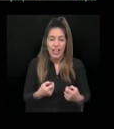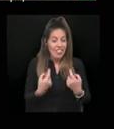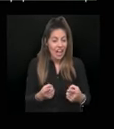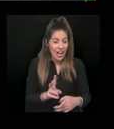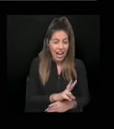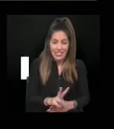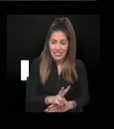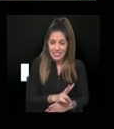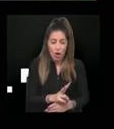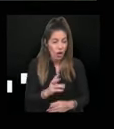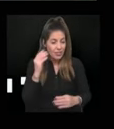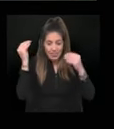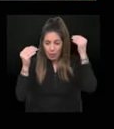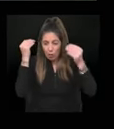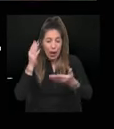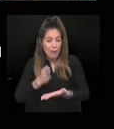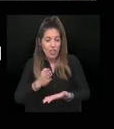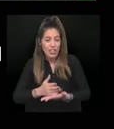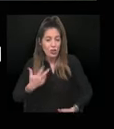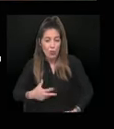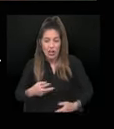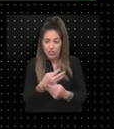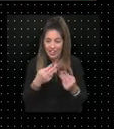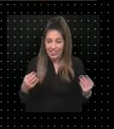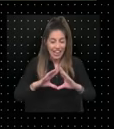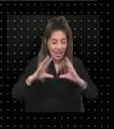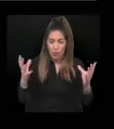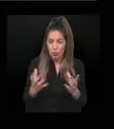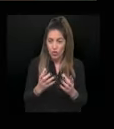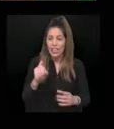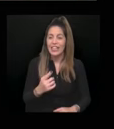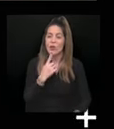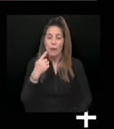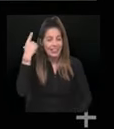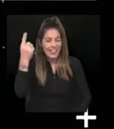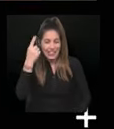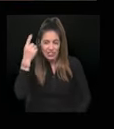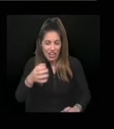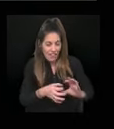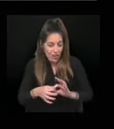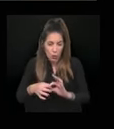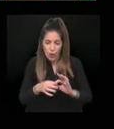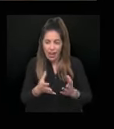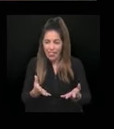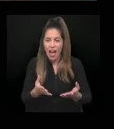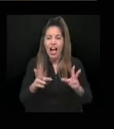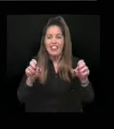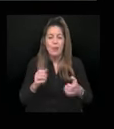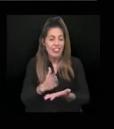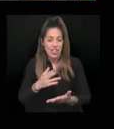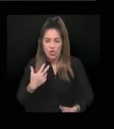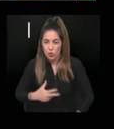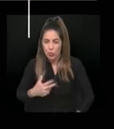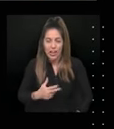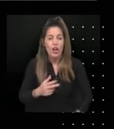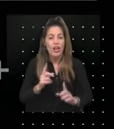que se preocupaba por los derechos humanos en general en el mundo y tenía una política internacional vinculada al tema de derechos humanos y el